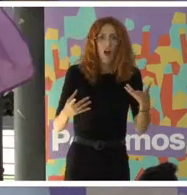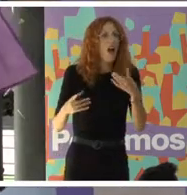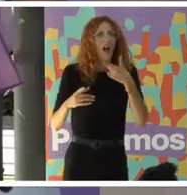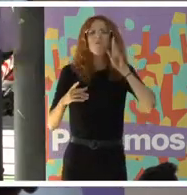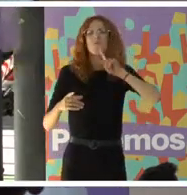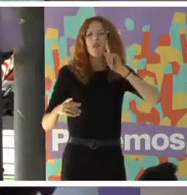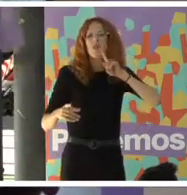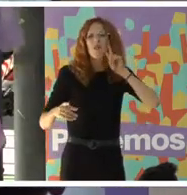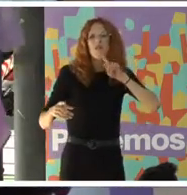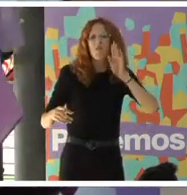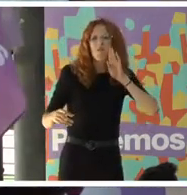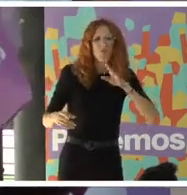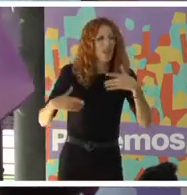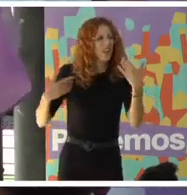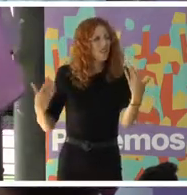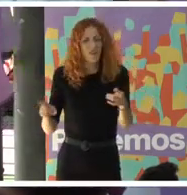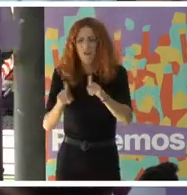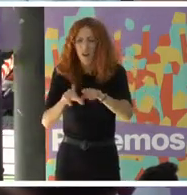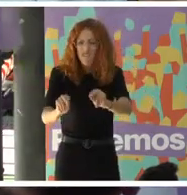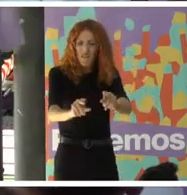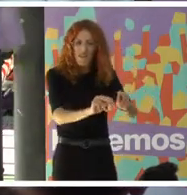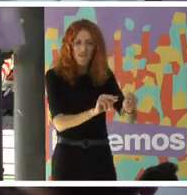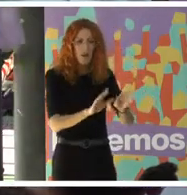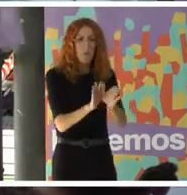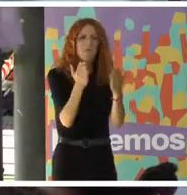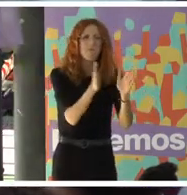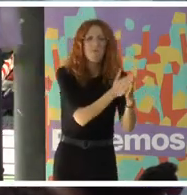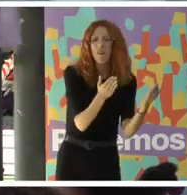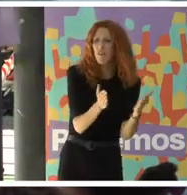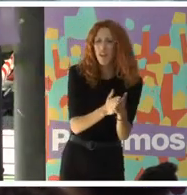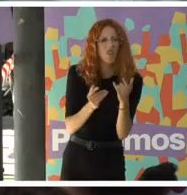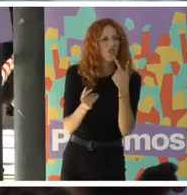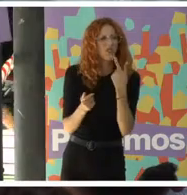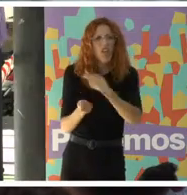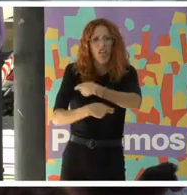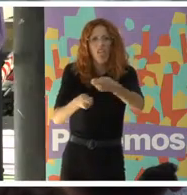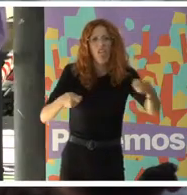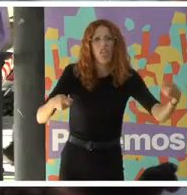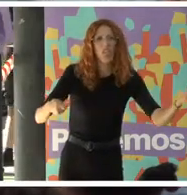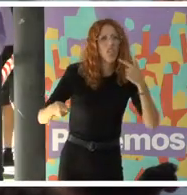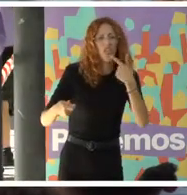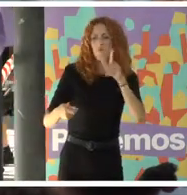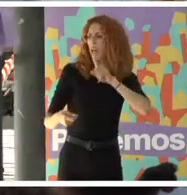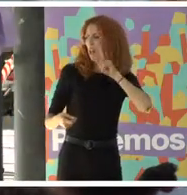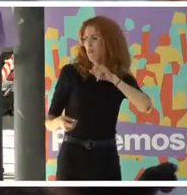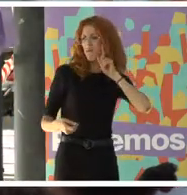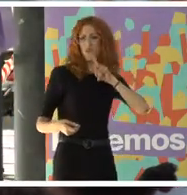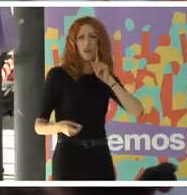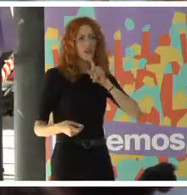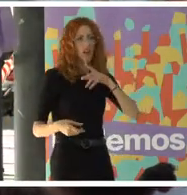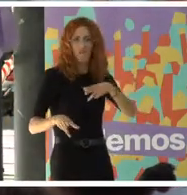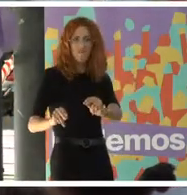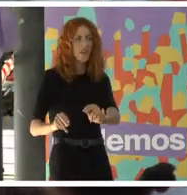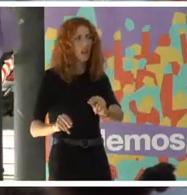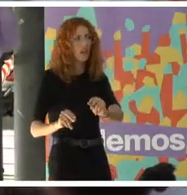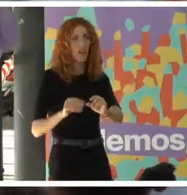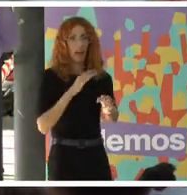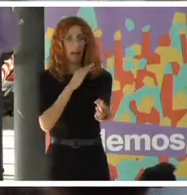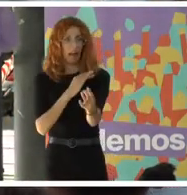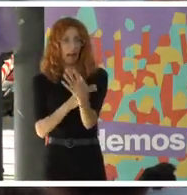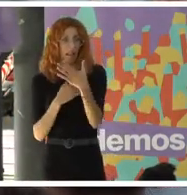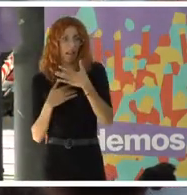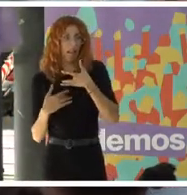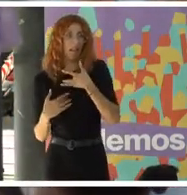de poner coto a esos panfletos que se pasan el día diciendo mentiras, que nos escribe cartitas a